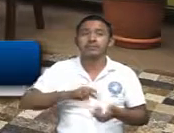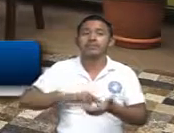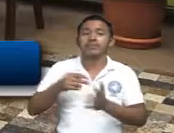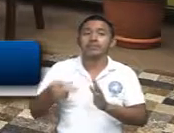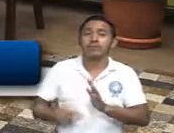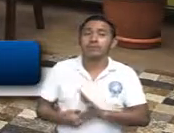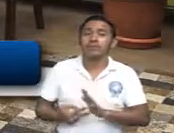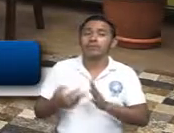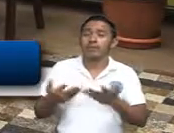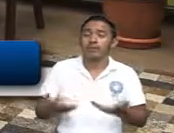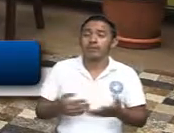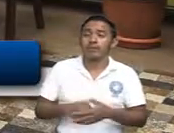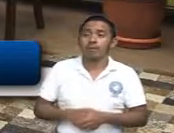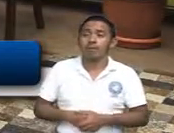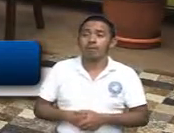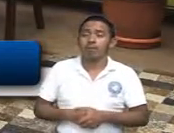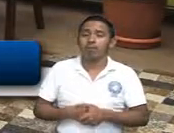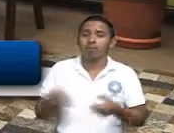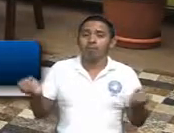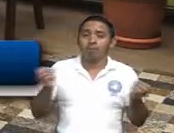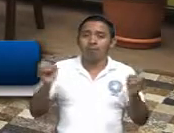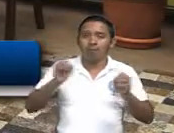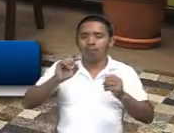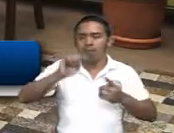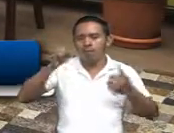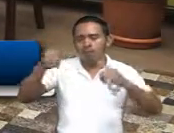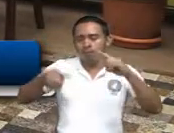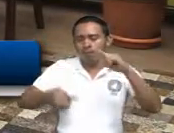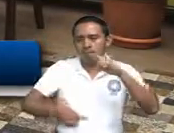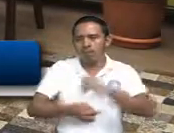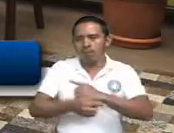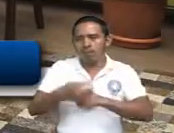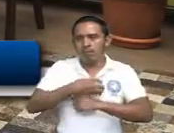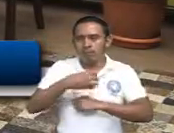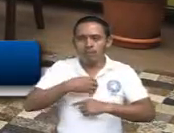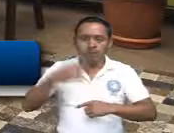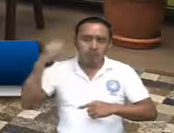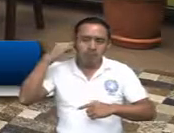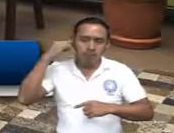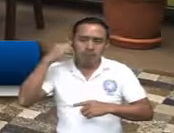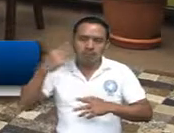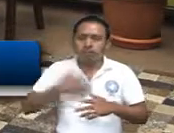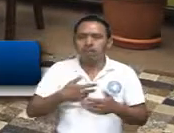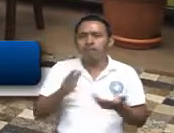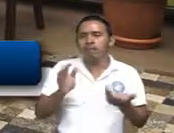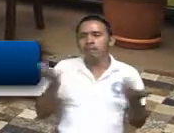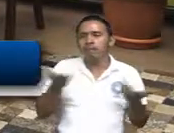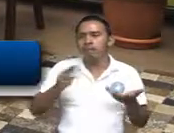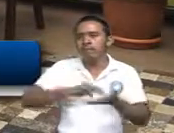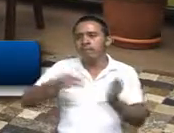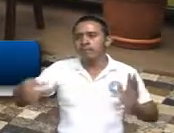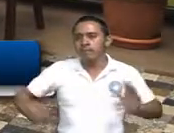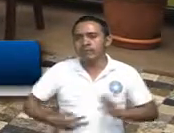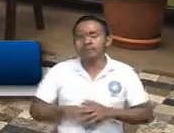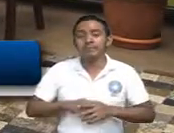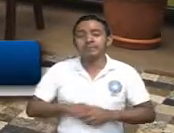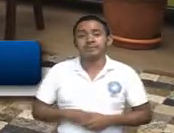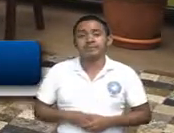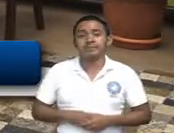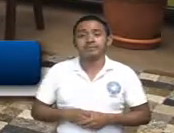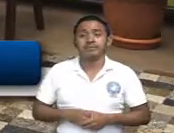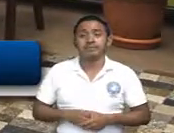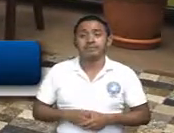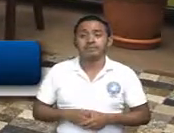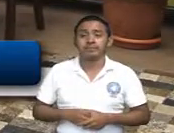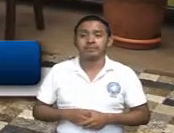verdad o alguna alteración en la en la audición de los niños qué quiere decir esto quiere decir que